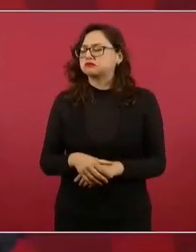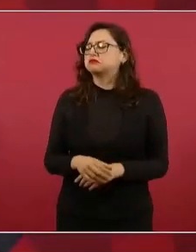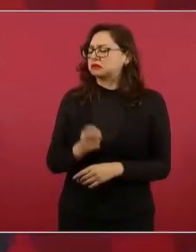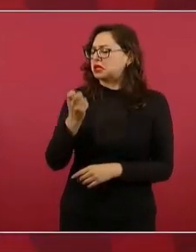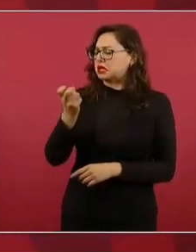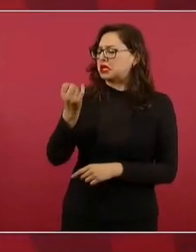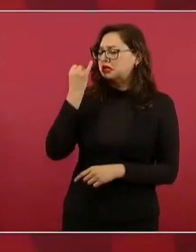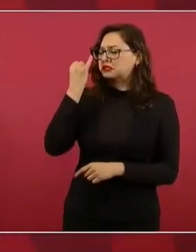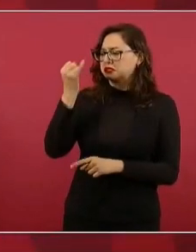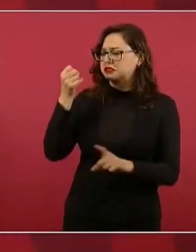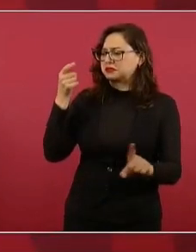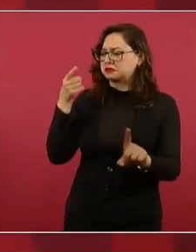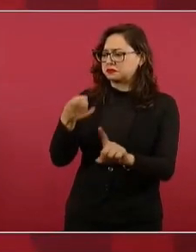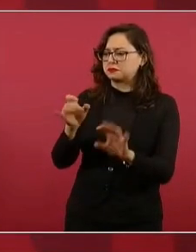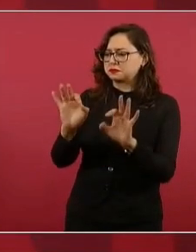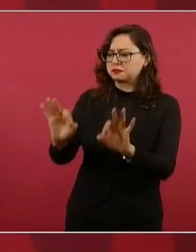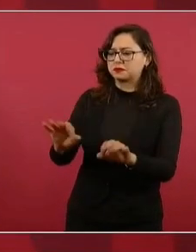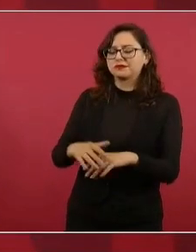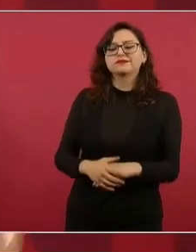La